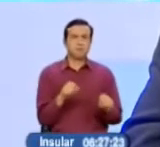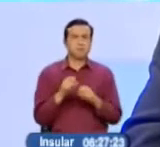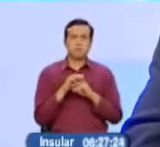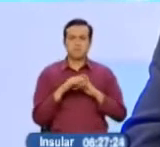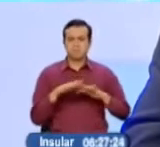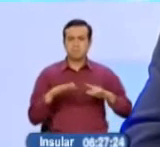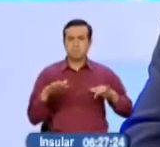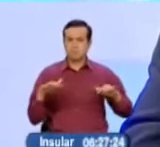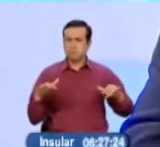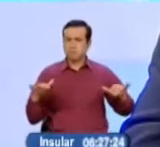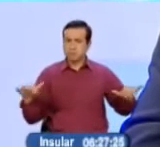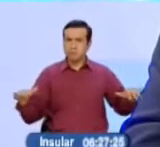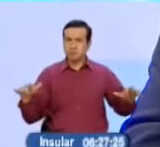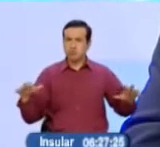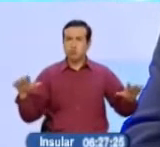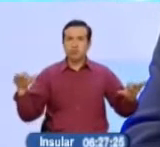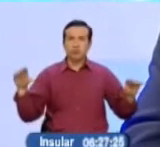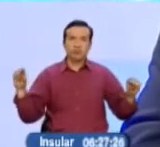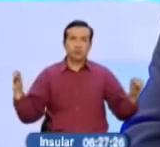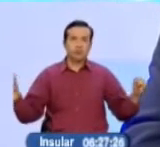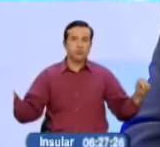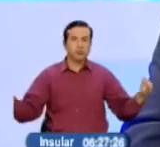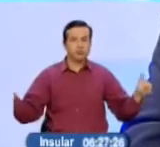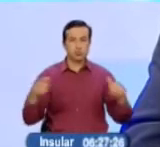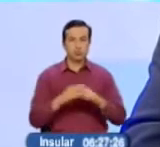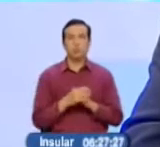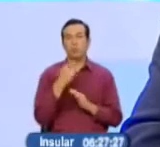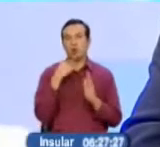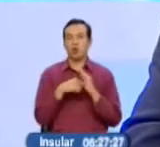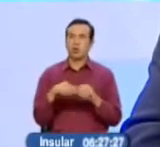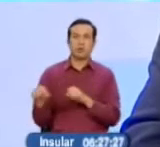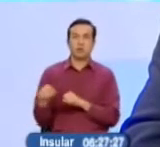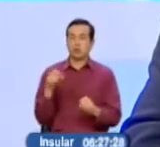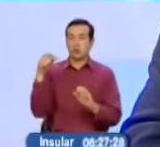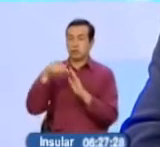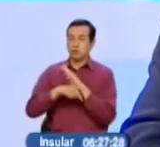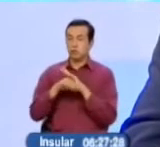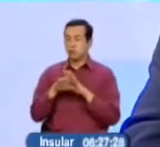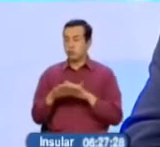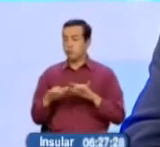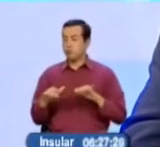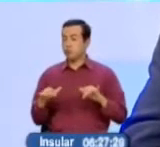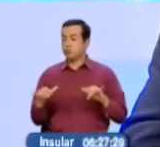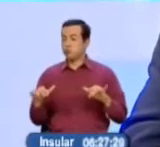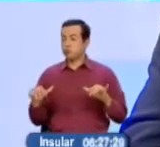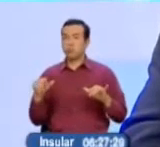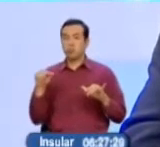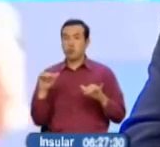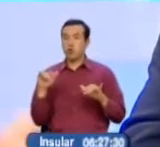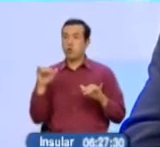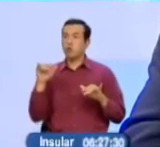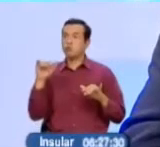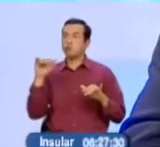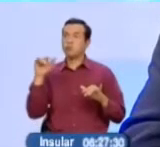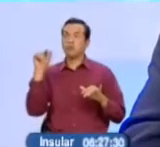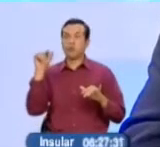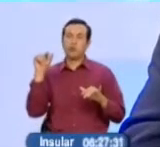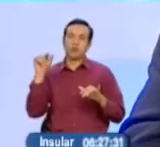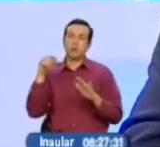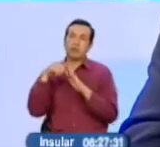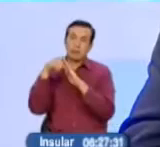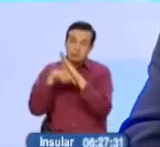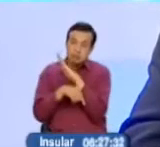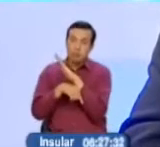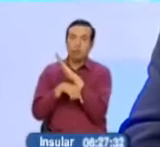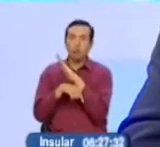conforme van viajando por la corteza, ¿no? Si tenemos un sismo profundo, las ondas ya van a llegar atenuadas y sus efectos van a ser